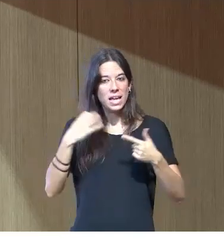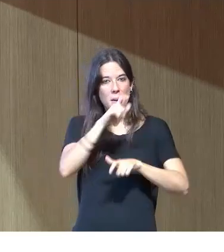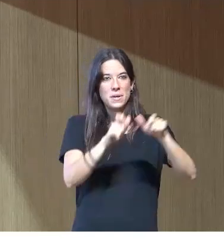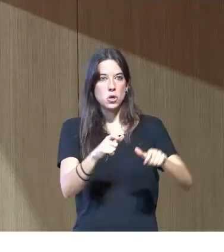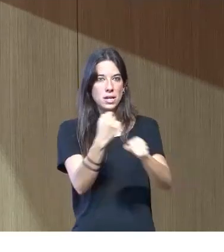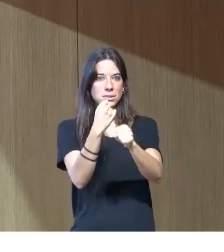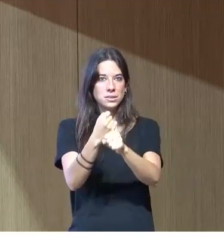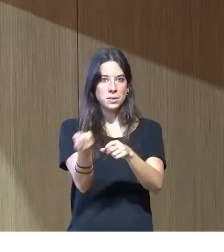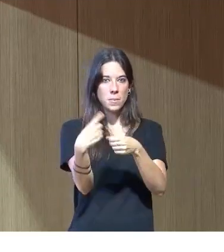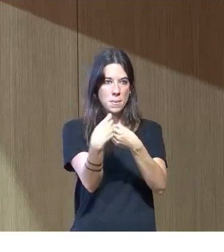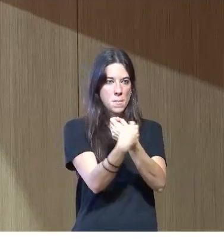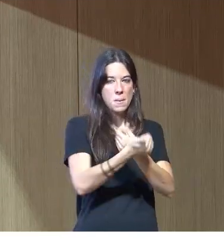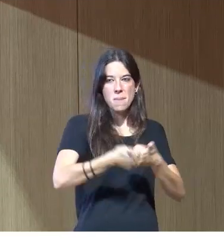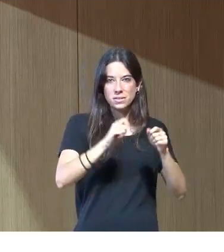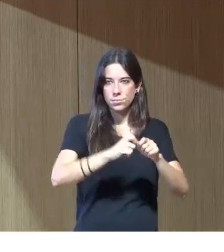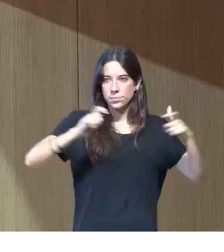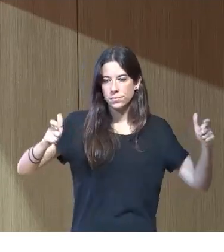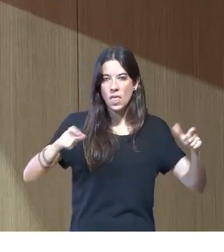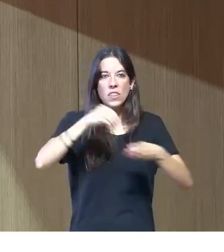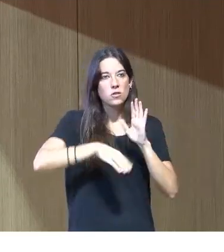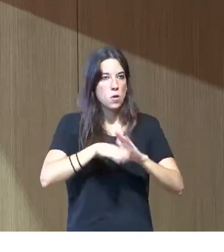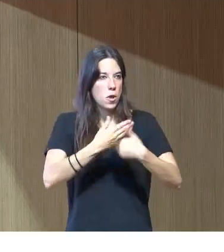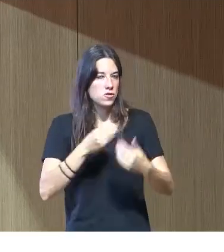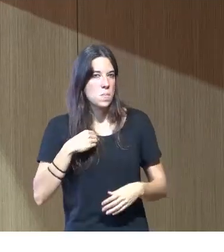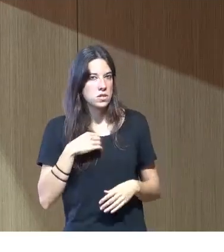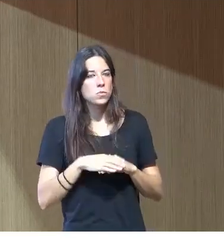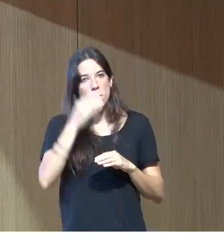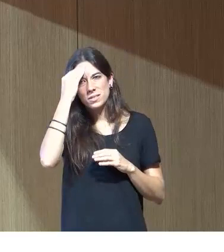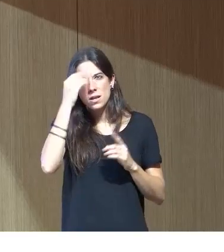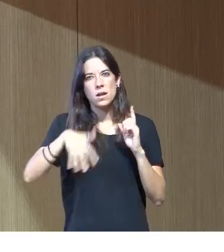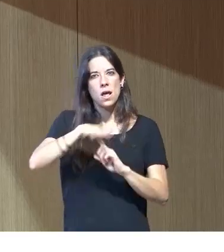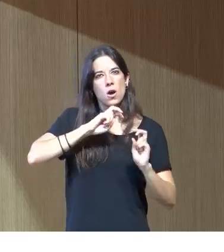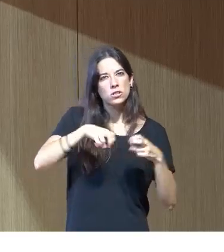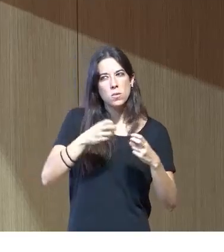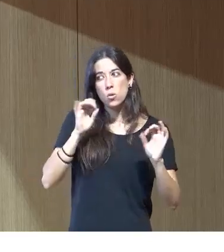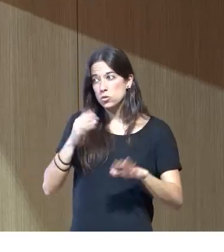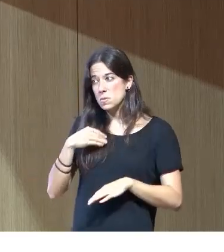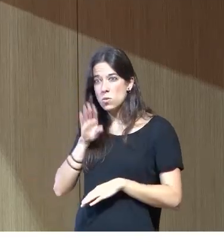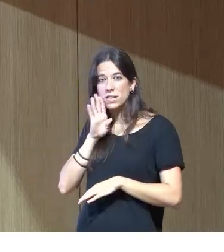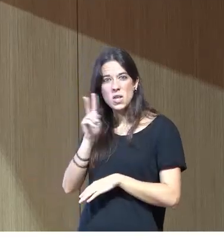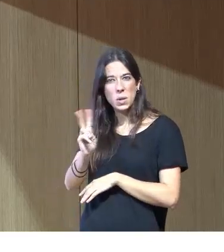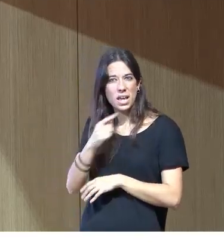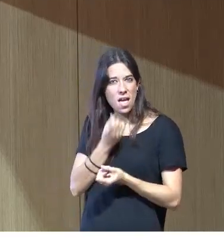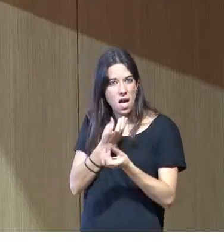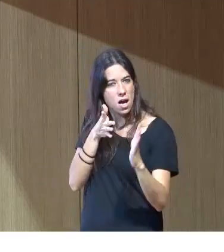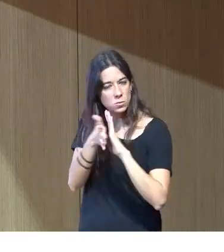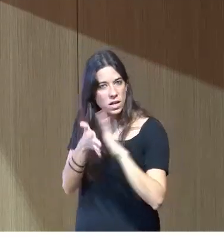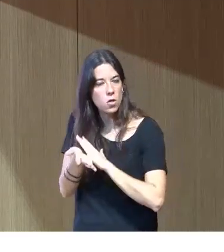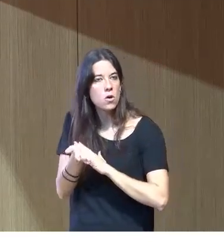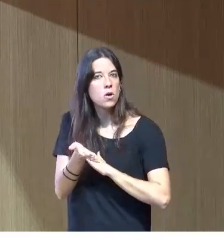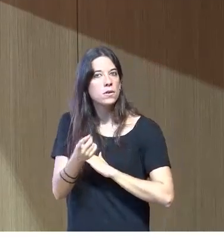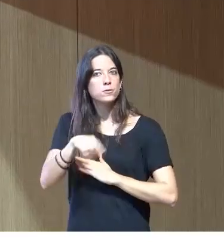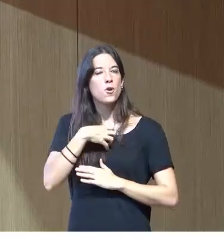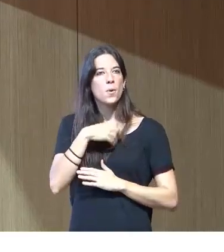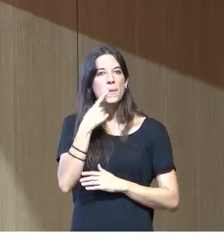a todo ese proceso realmente tener en cuenta ecosistema que comentaba Virginia un ecosistema en el que no podemos poner